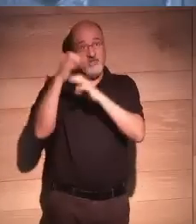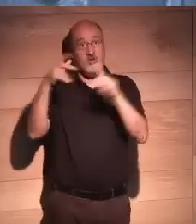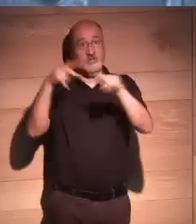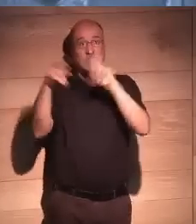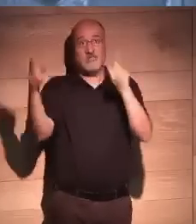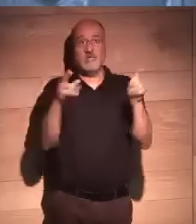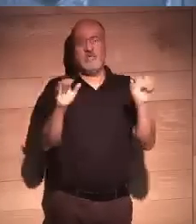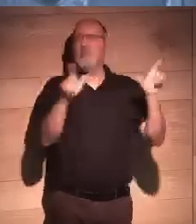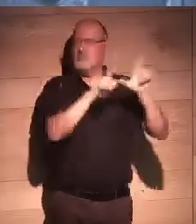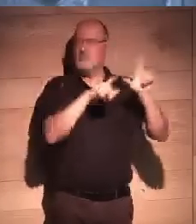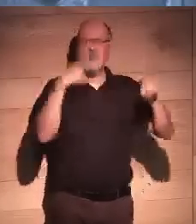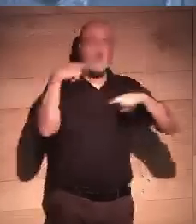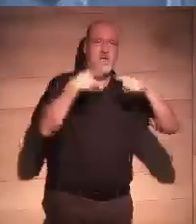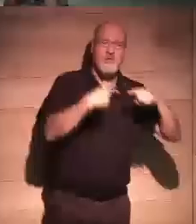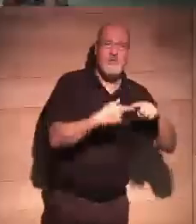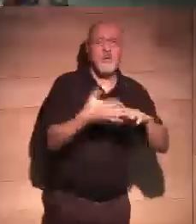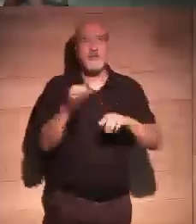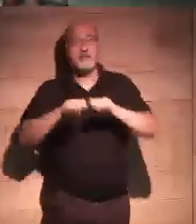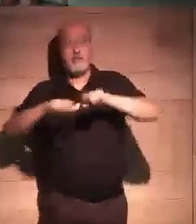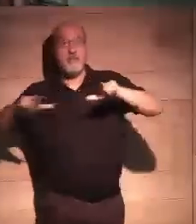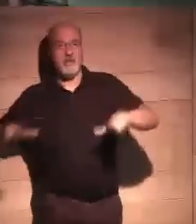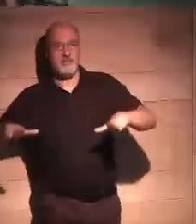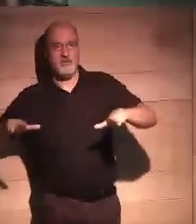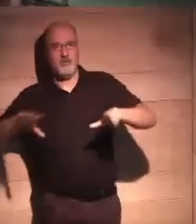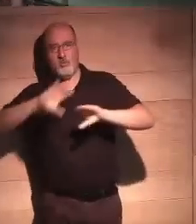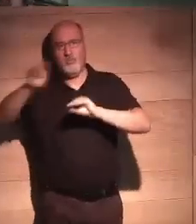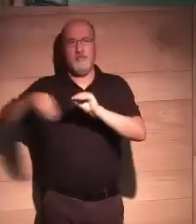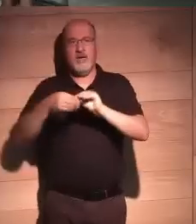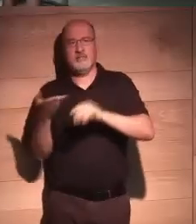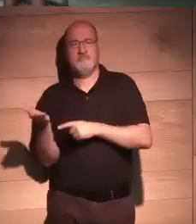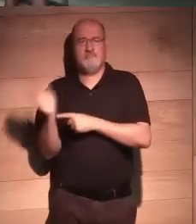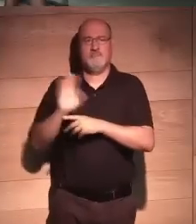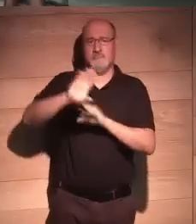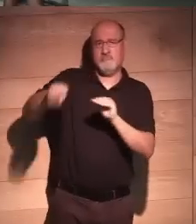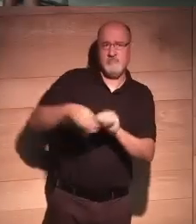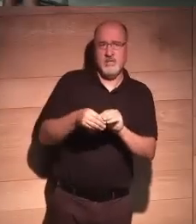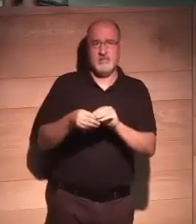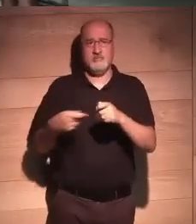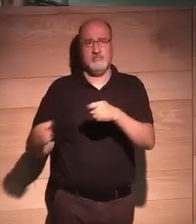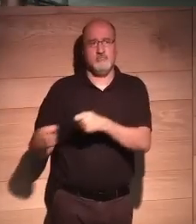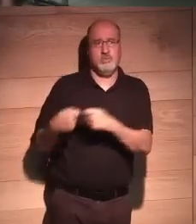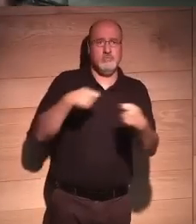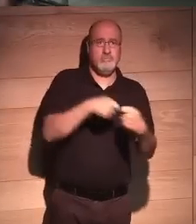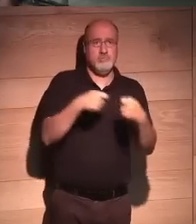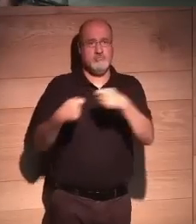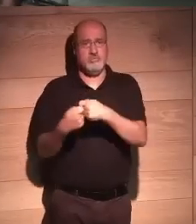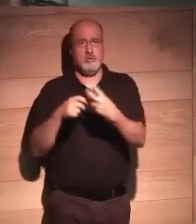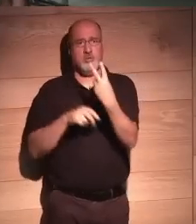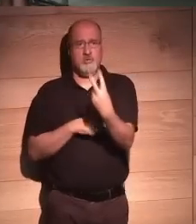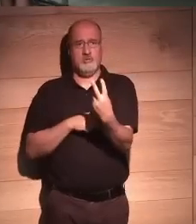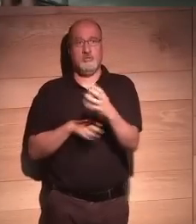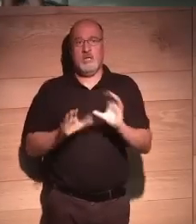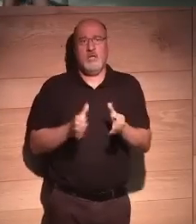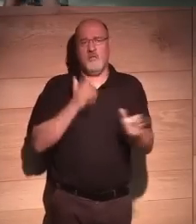televisión tradicional sigue en muy buen estado. Y las plataformas yo creo que lo que vienen es a sumar. Yo soy poco apocalíptica en esto porque siempre se han vaticinado muertes de la radio